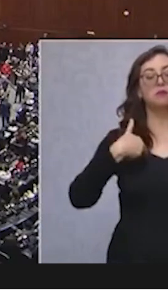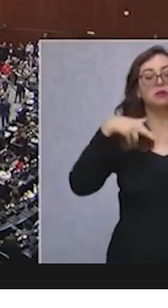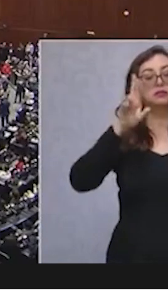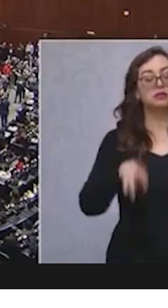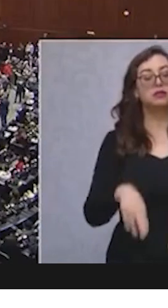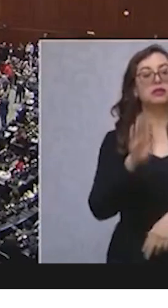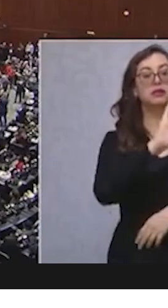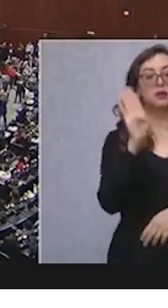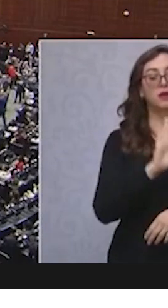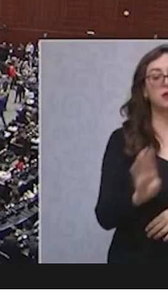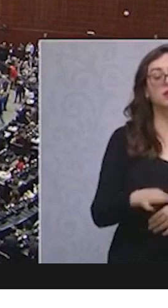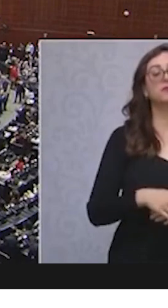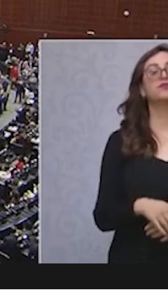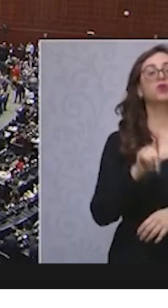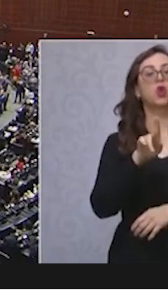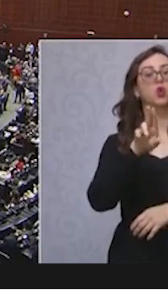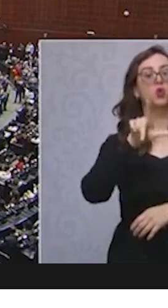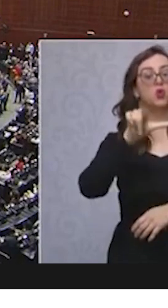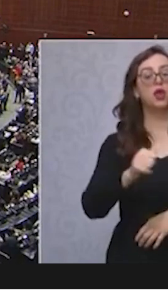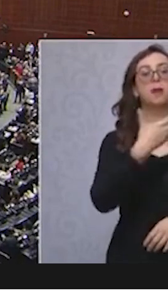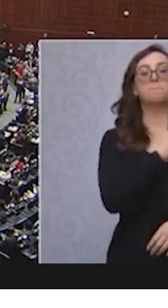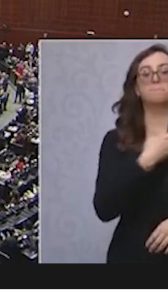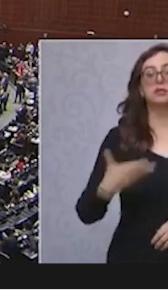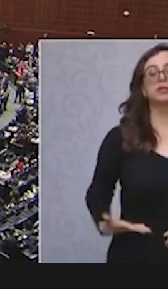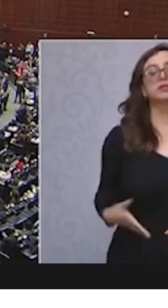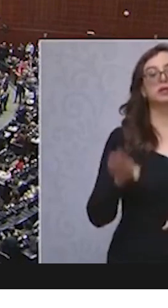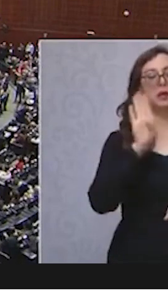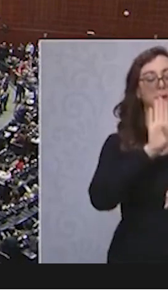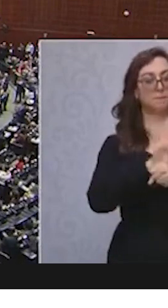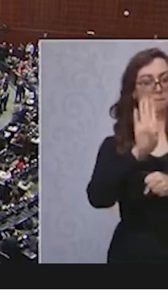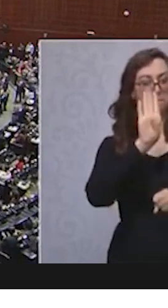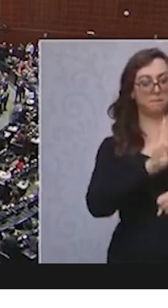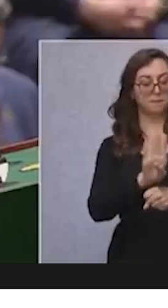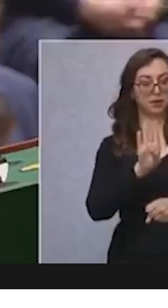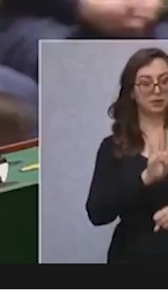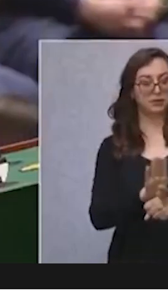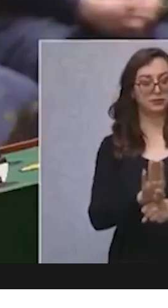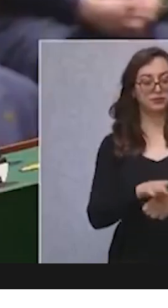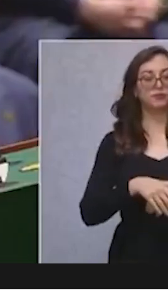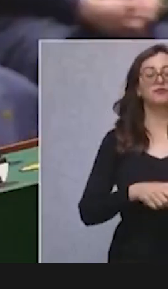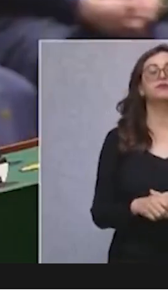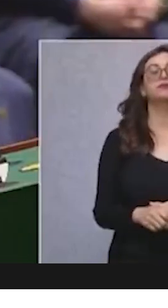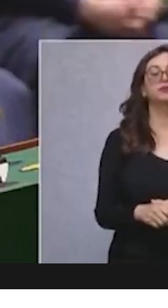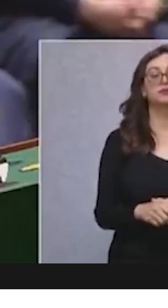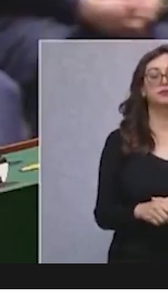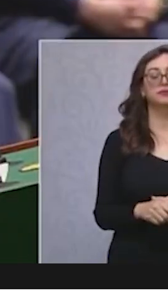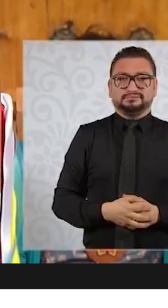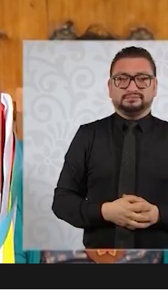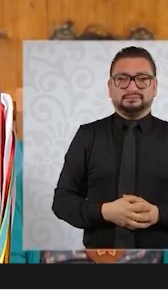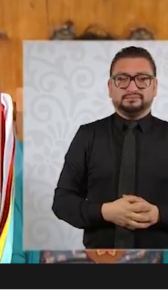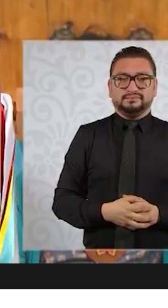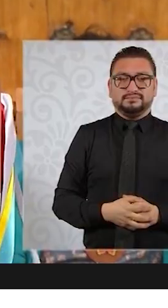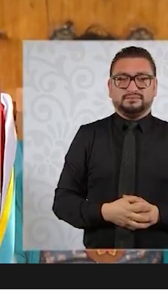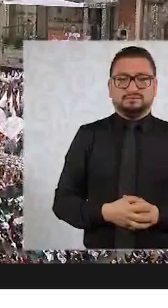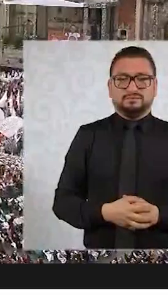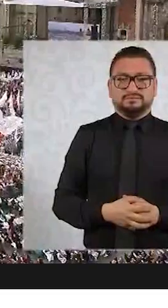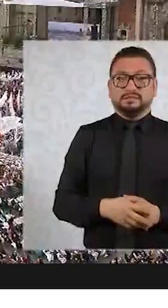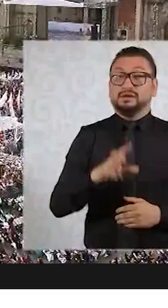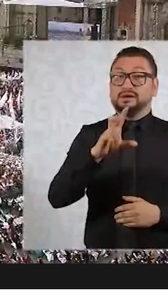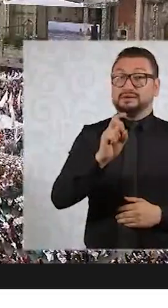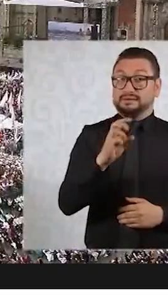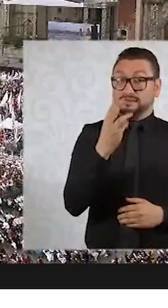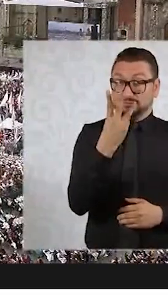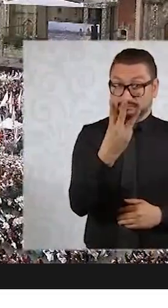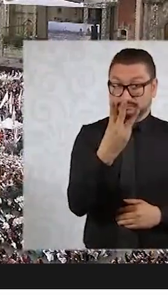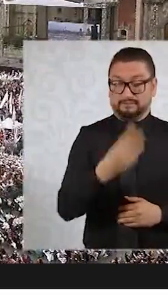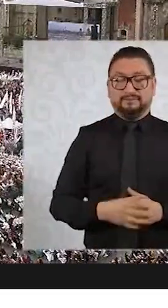el presidente Andrés Manuel López Obrador. Es más, hoy mismo en su conferencia matutina y el día de ayer, siguió